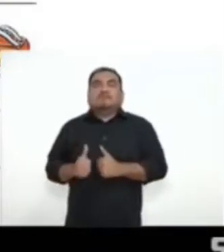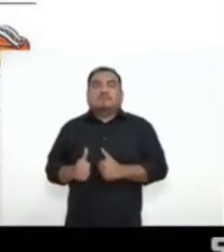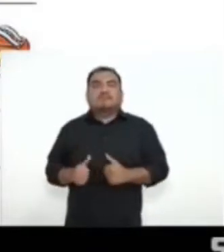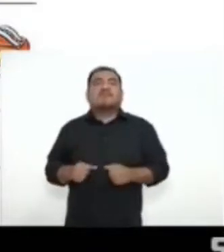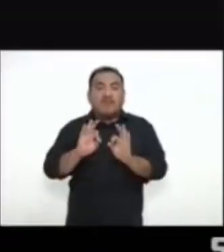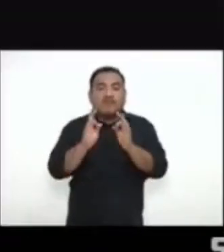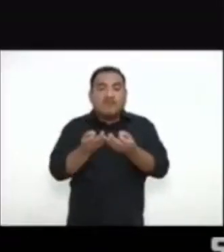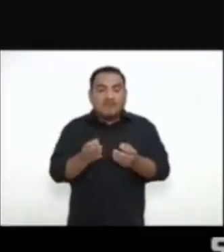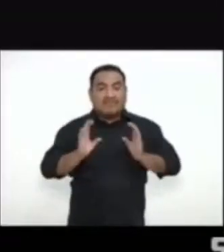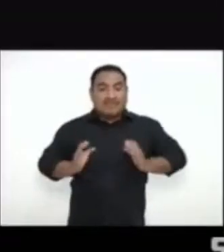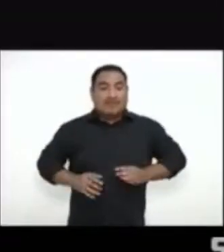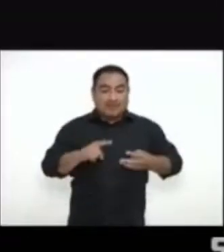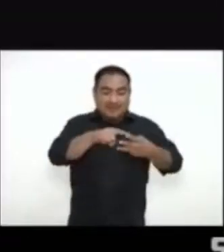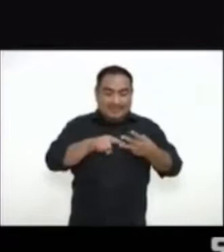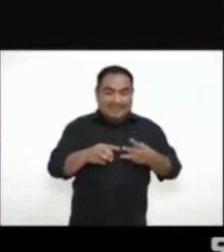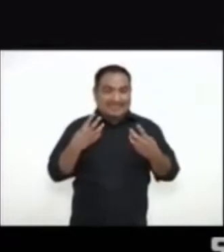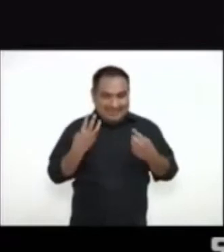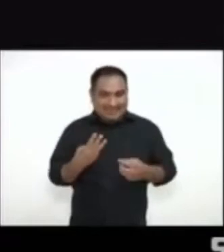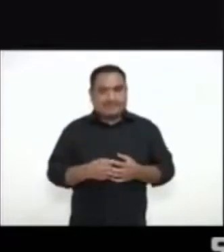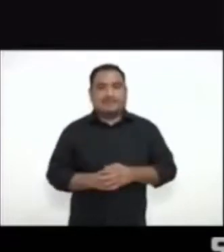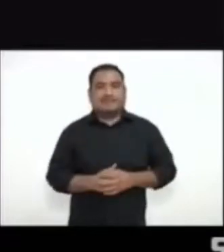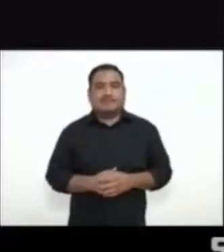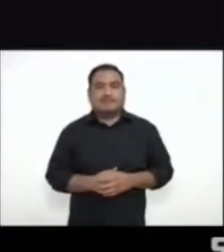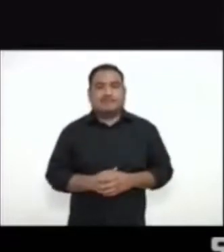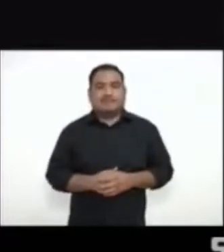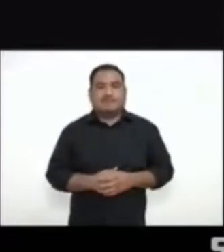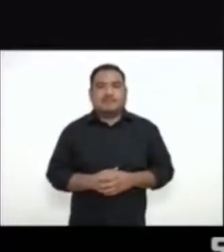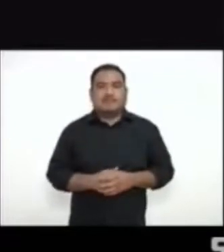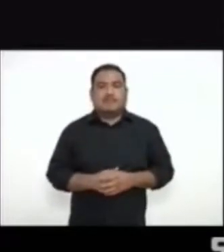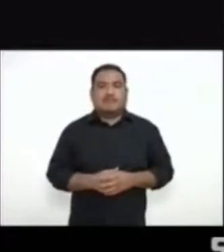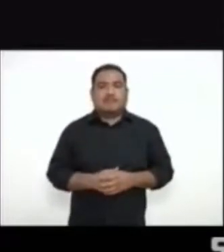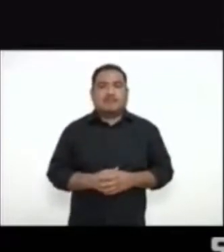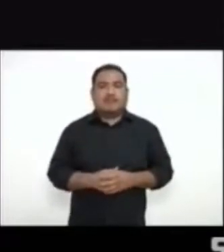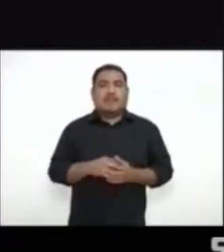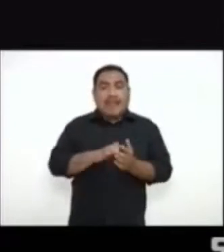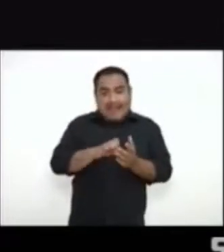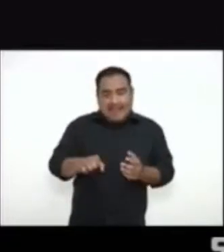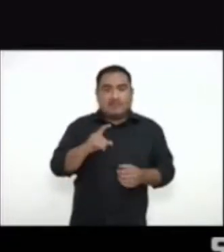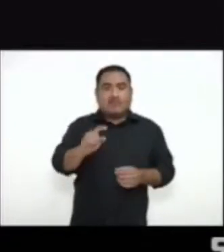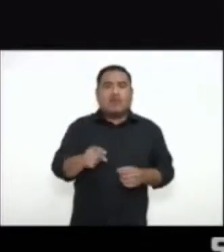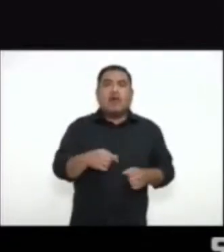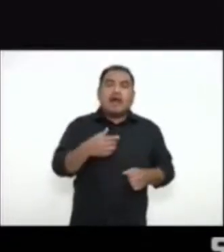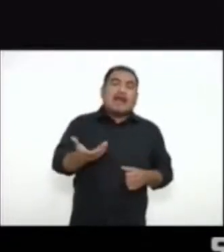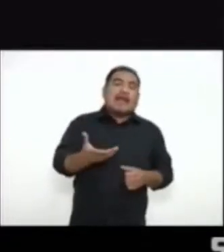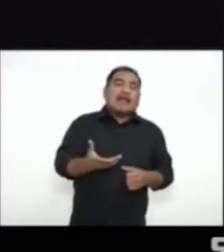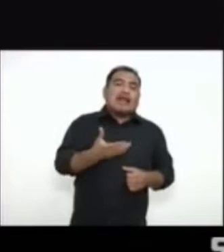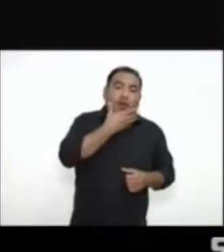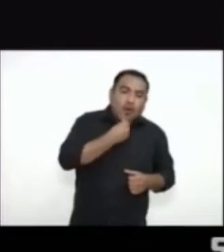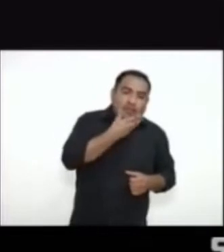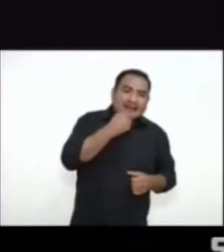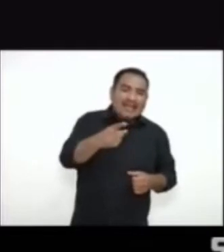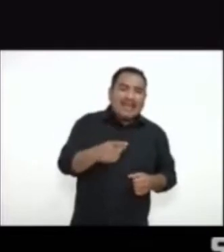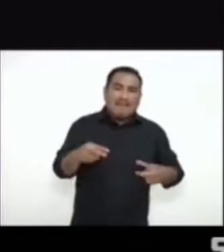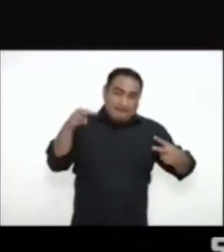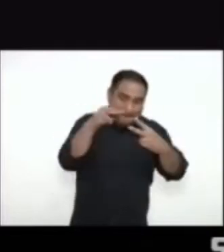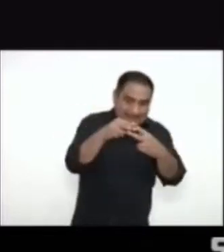de supervivencia. Y en la naturaleza, por lo general, el macho ataca y la hembra huye. Por